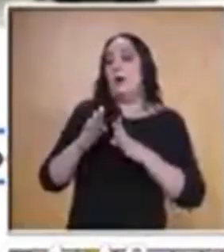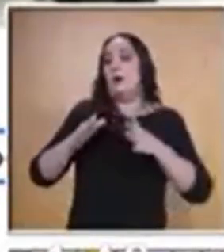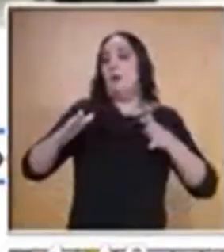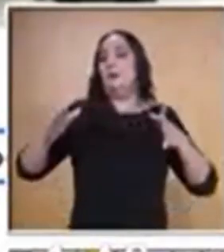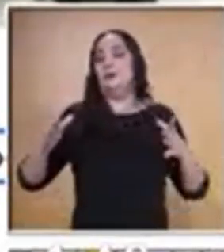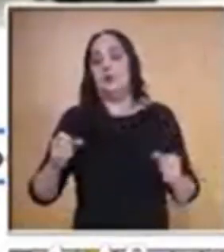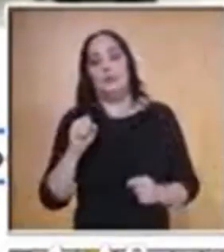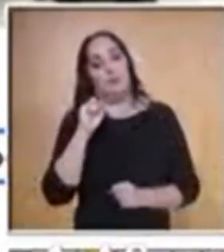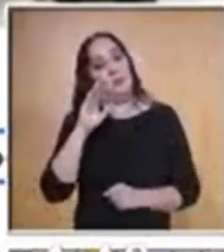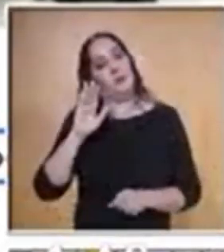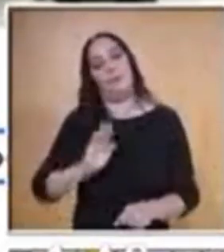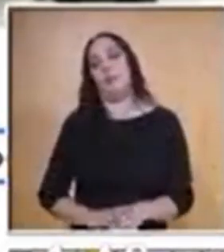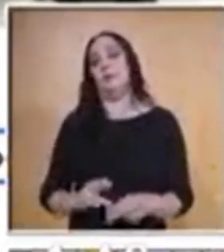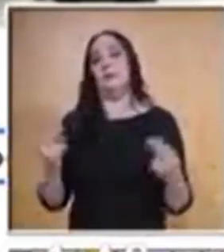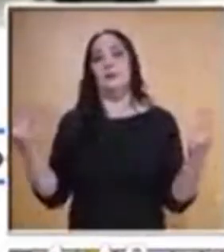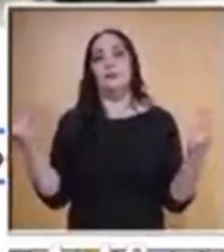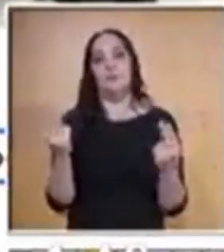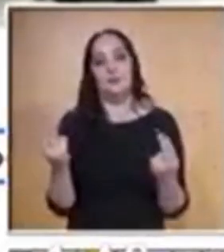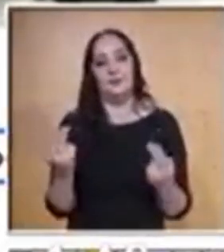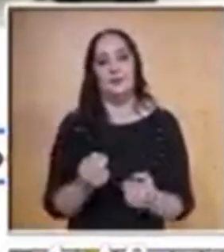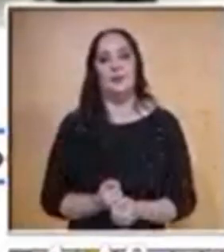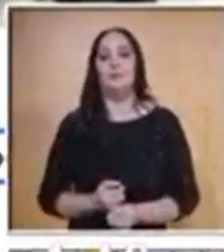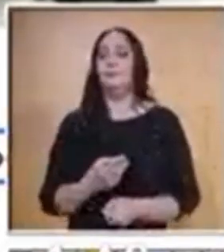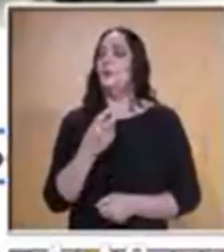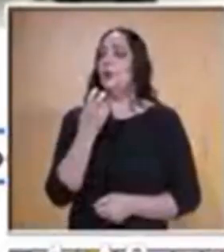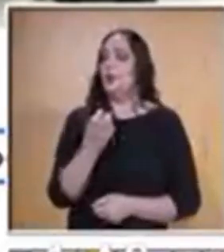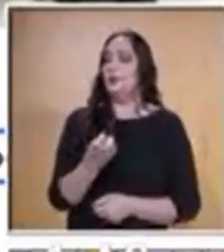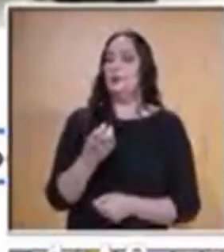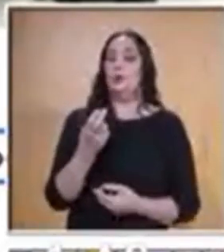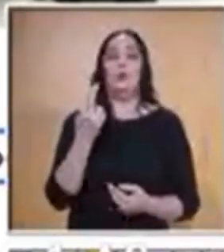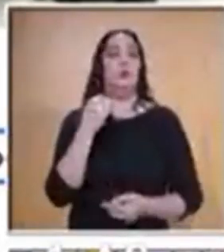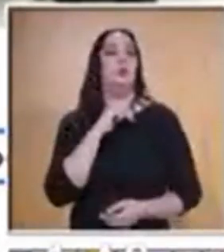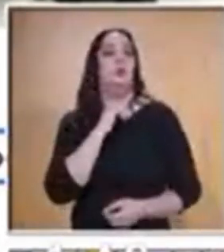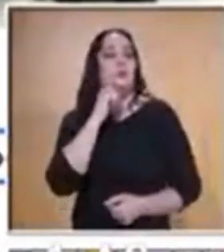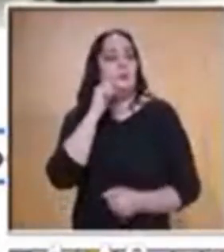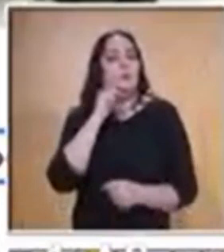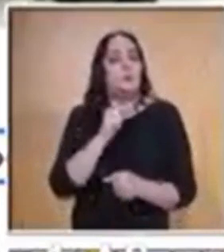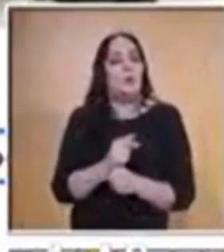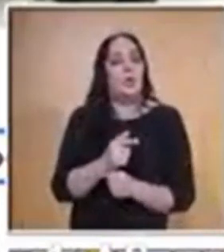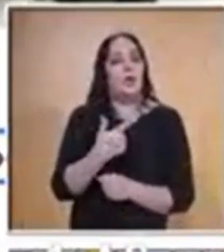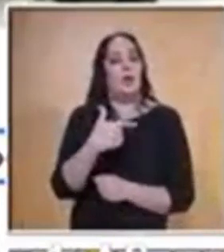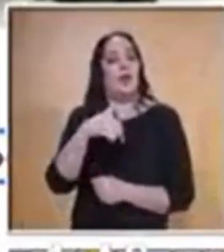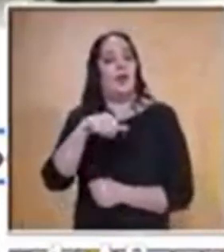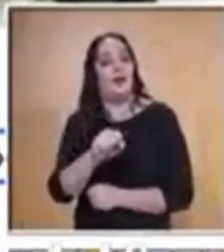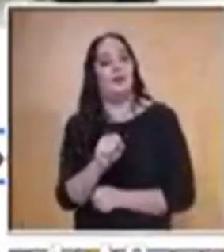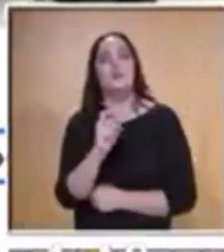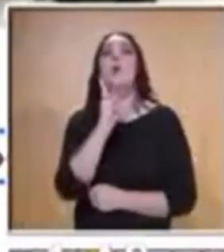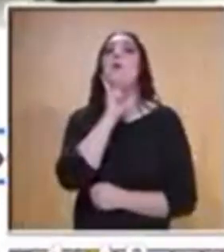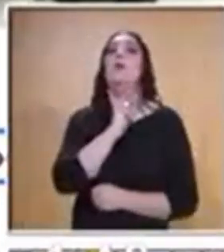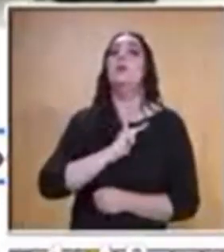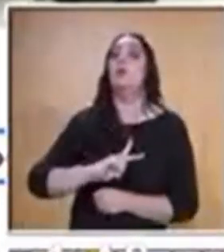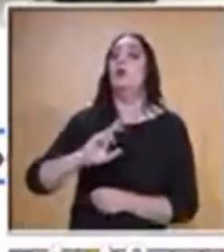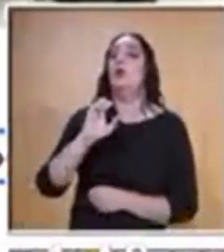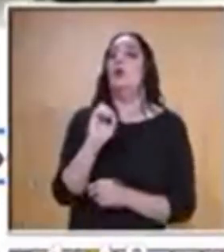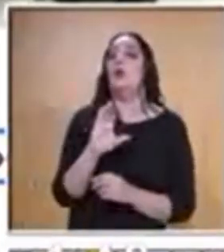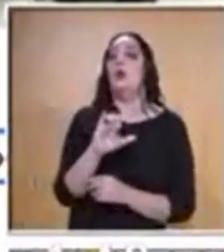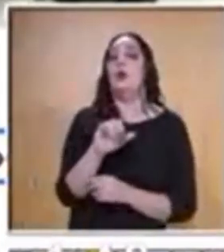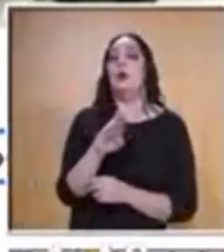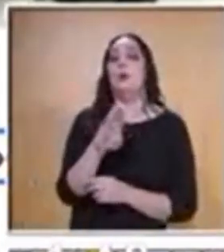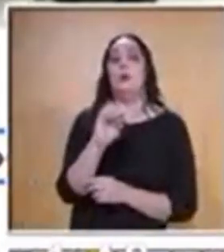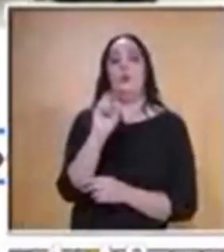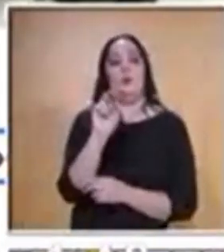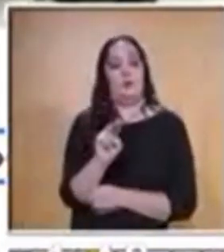su demanda. Estos hidrocarburos nosotros los encontramos en el gas natural, el petróleo o el carbón, por mencionar algunos